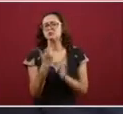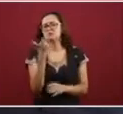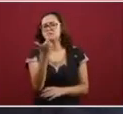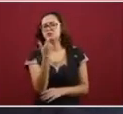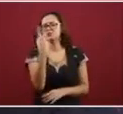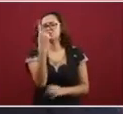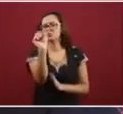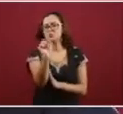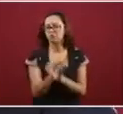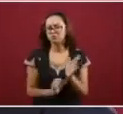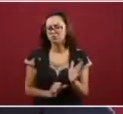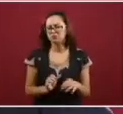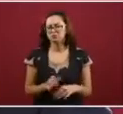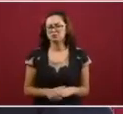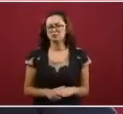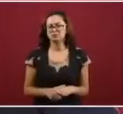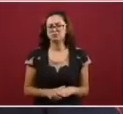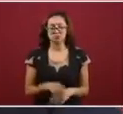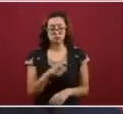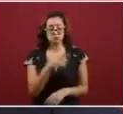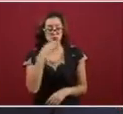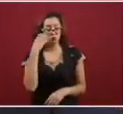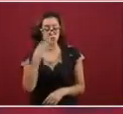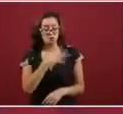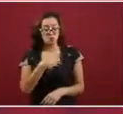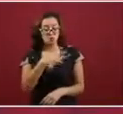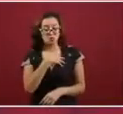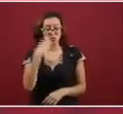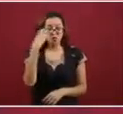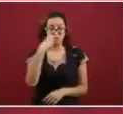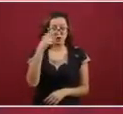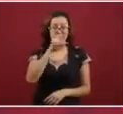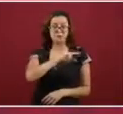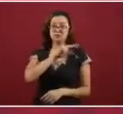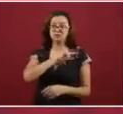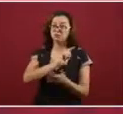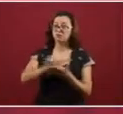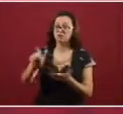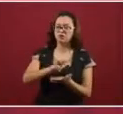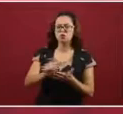y para que estudie uno de sus hijos tienen que pagar